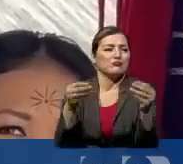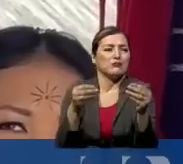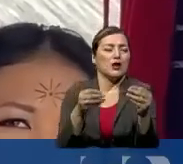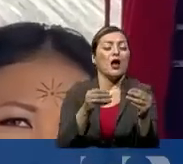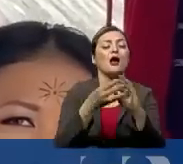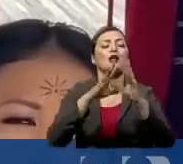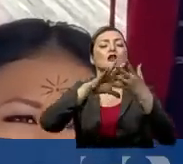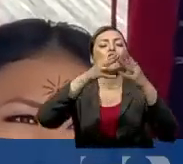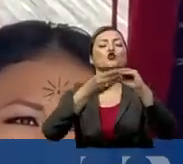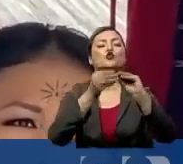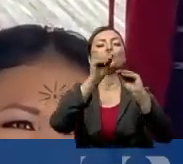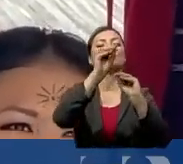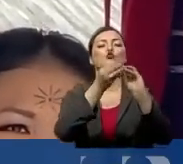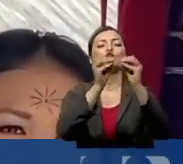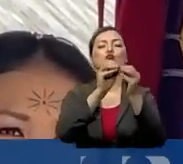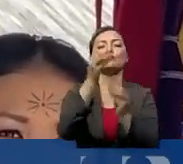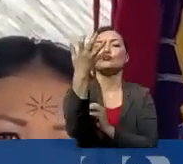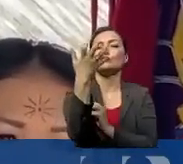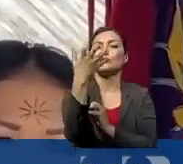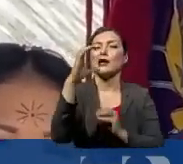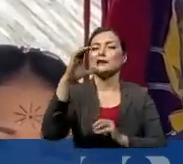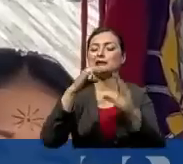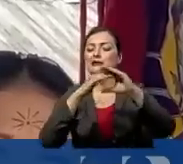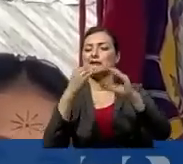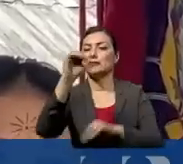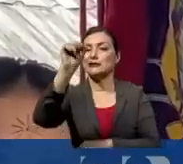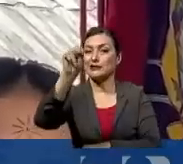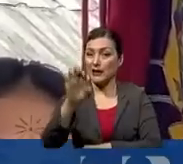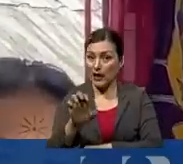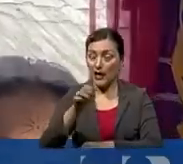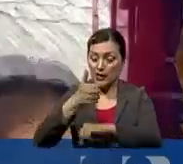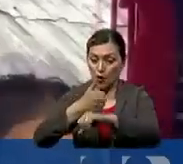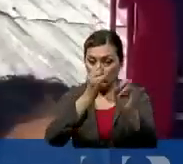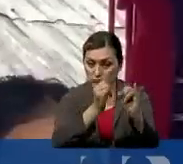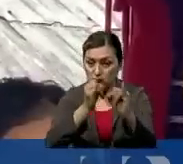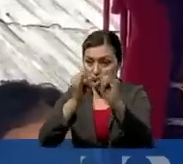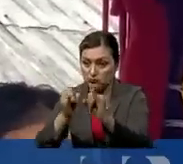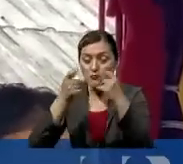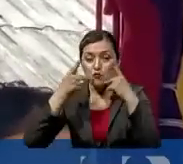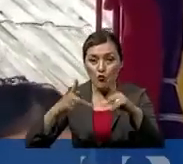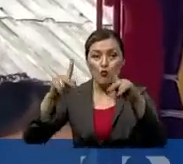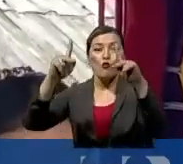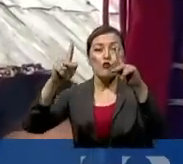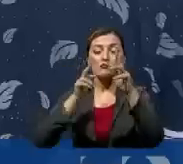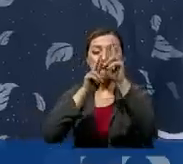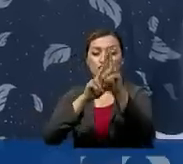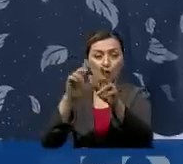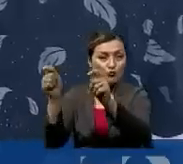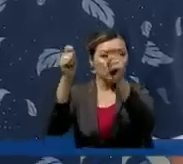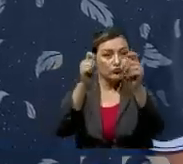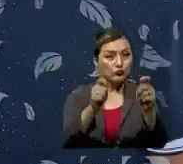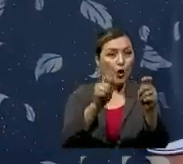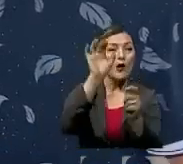número 15, el CNE hizo llegar a cada una de las autoridades la proclamación de los resultados.